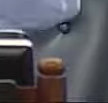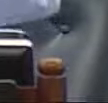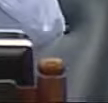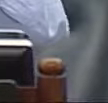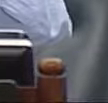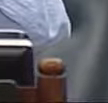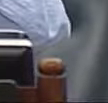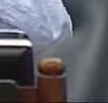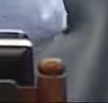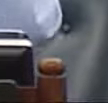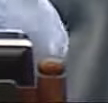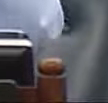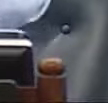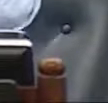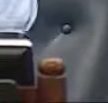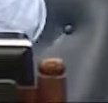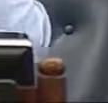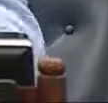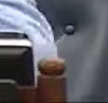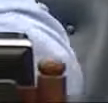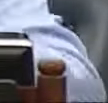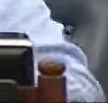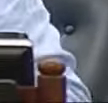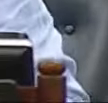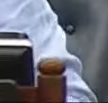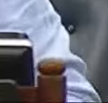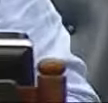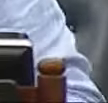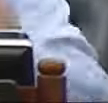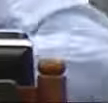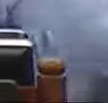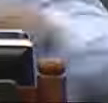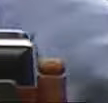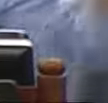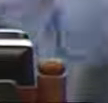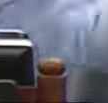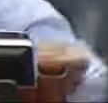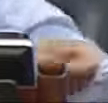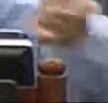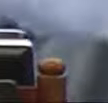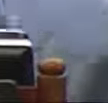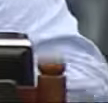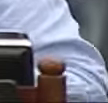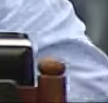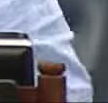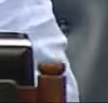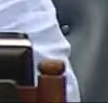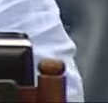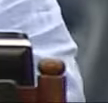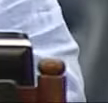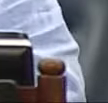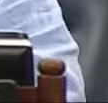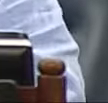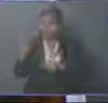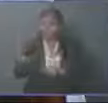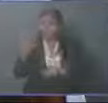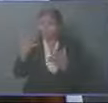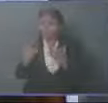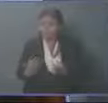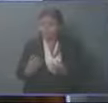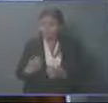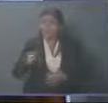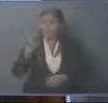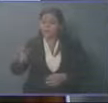llamó a esas grandes concentraciones es el señor presidente. Tuvo que dar marcha atrás, pero hoy quiere culpar a otros. No